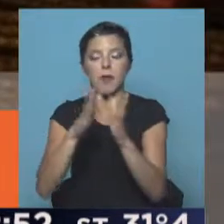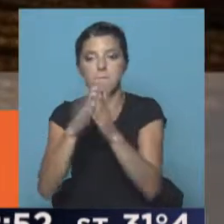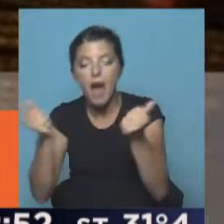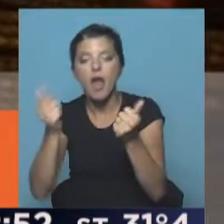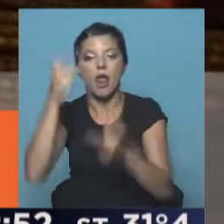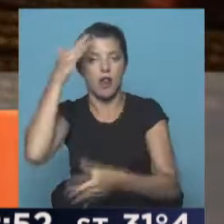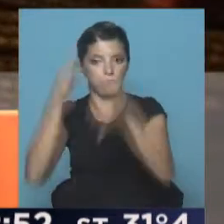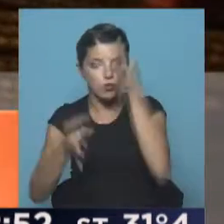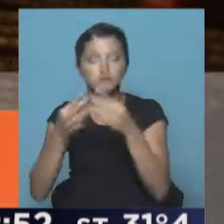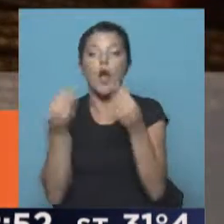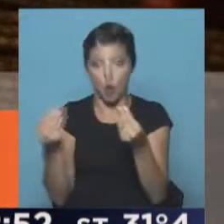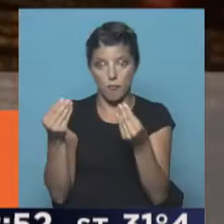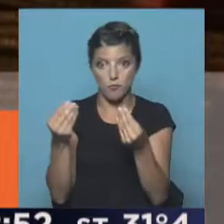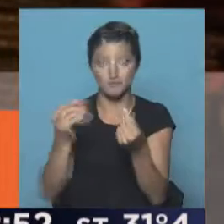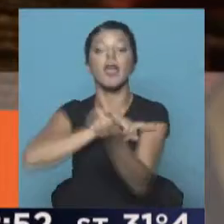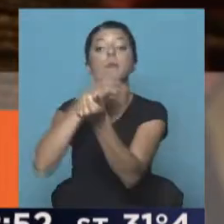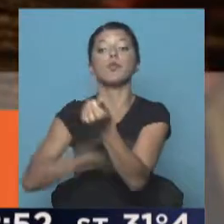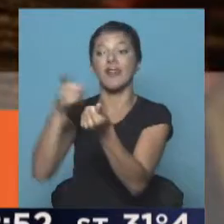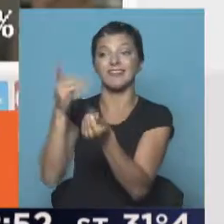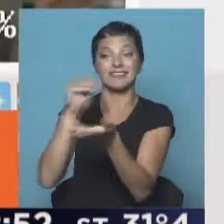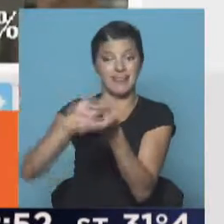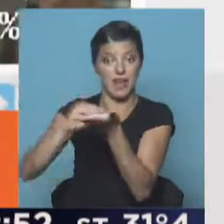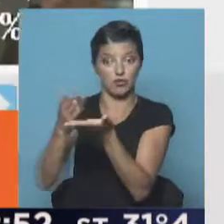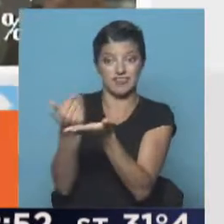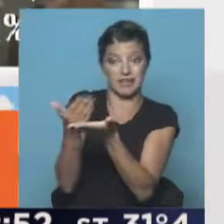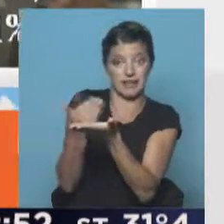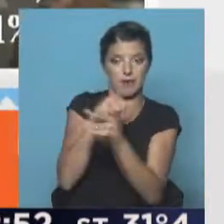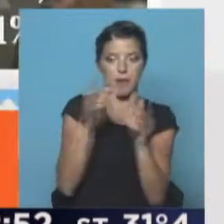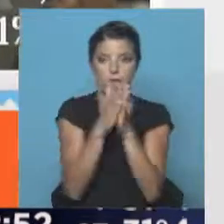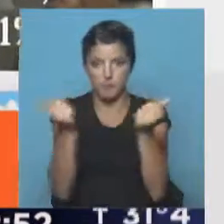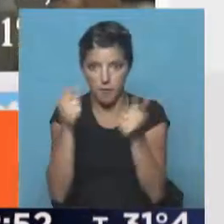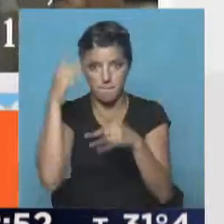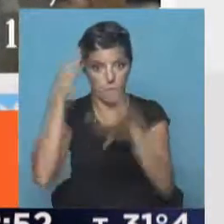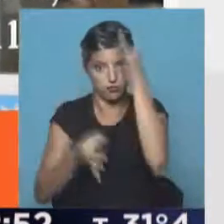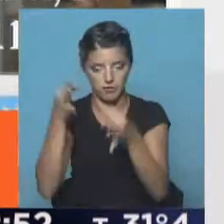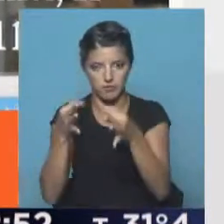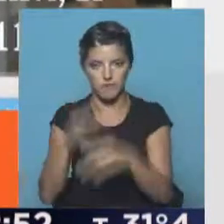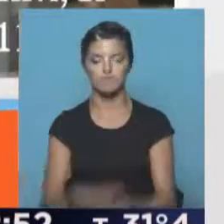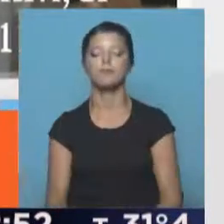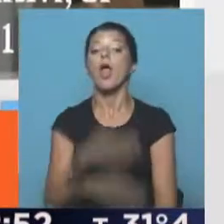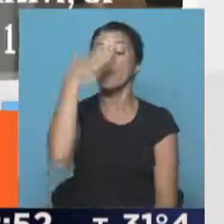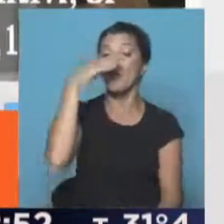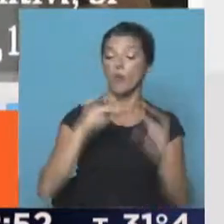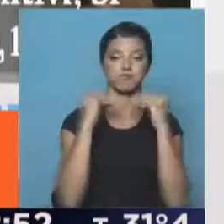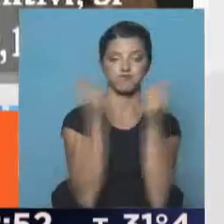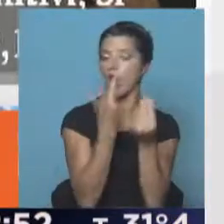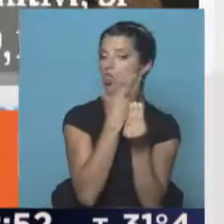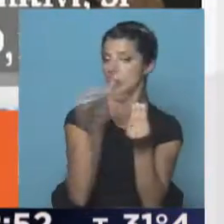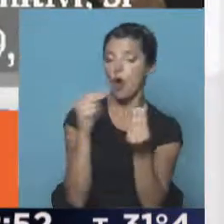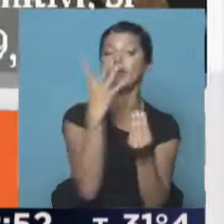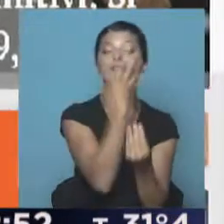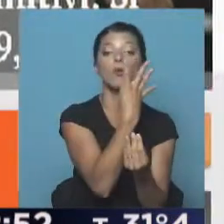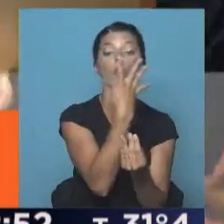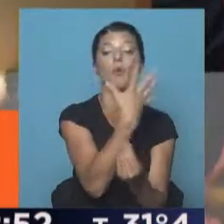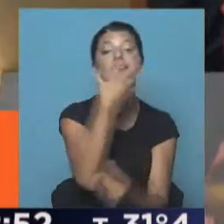a través de la reducción de los poderes del Senado. Por eso, el triunfo del no, con el 59,11% de